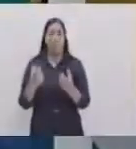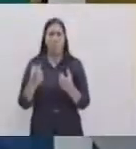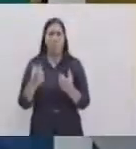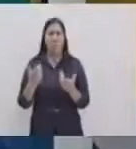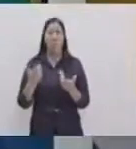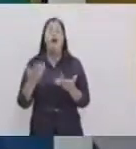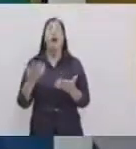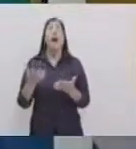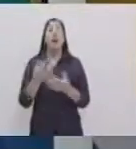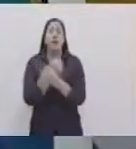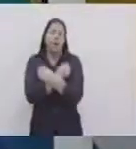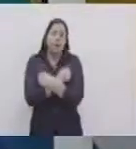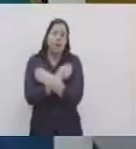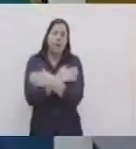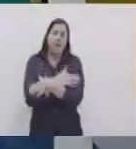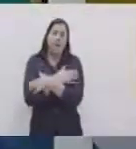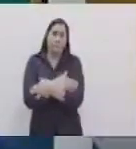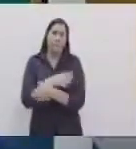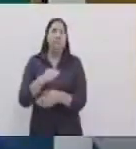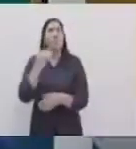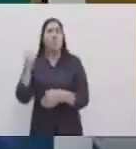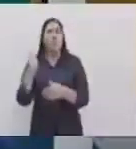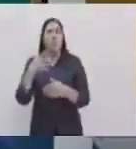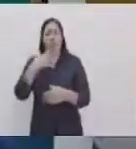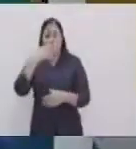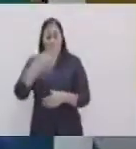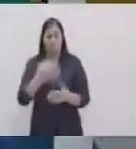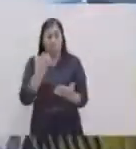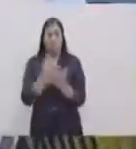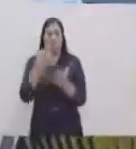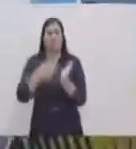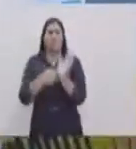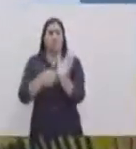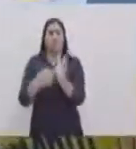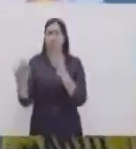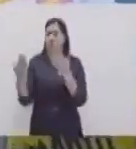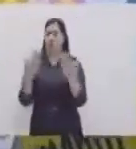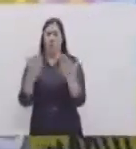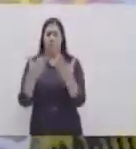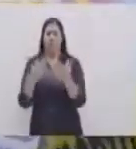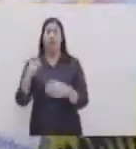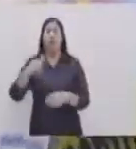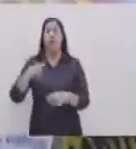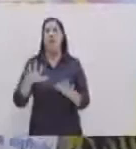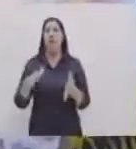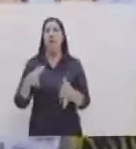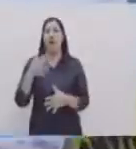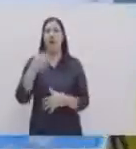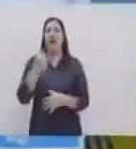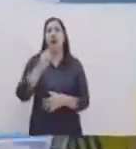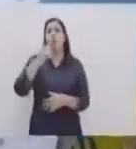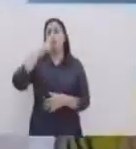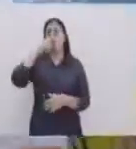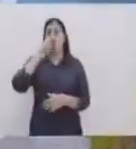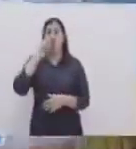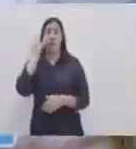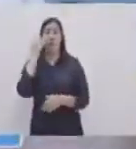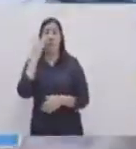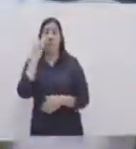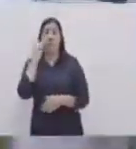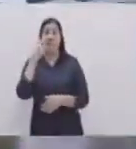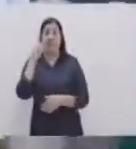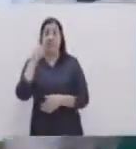de afectivo, y ahora vamos a conocer de autoridad. ¿Por qué de autoridad? Porque acá